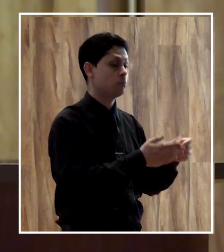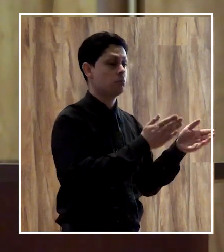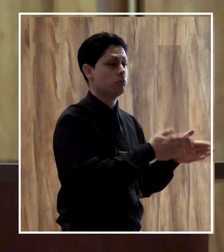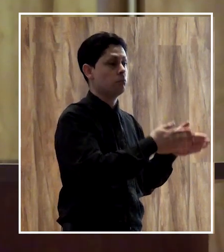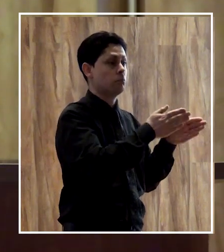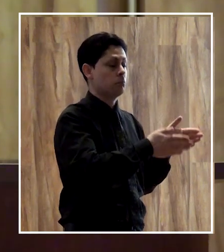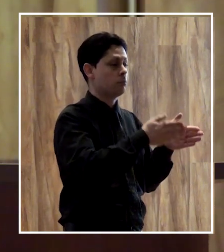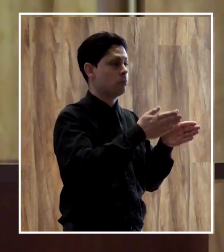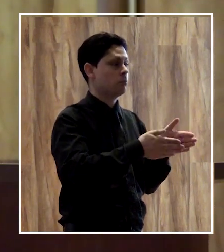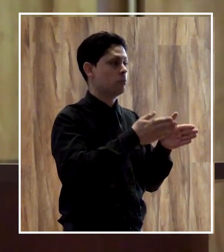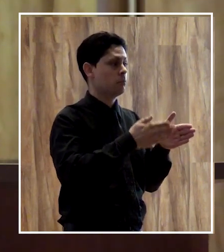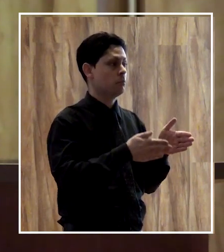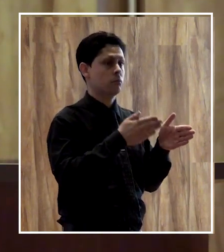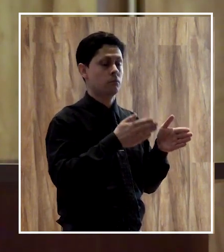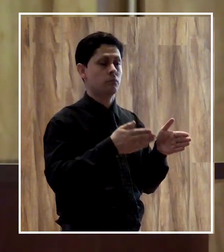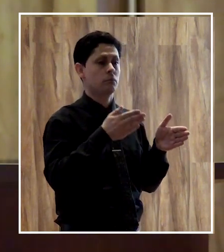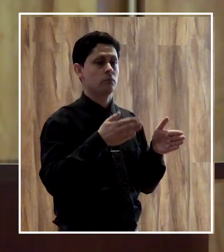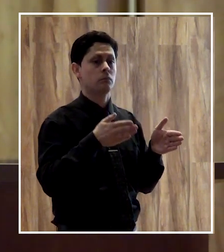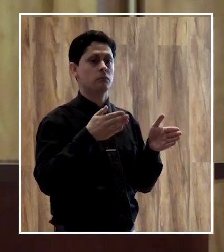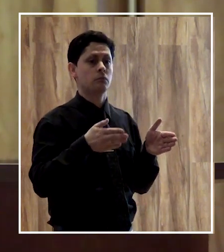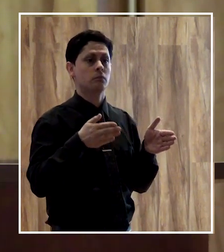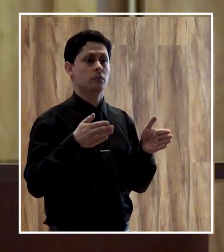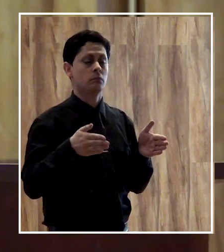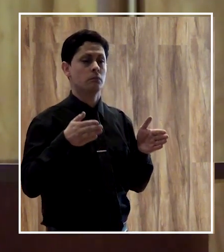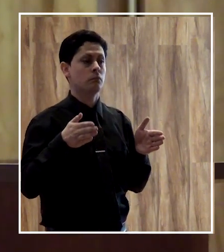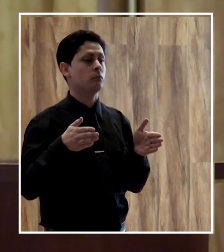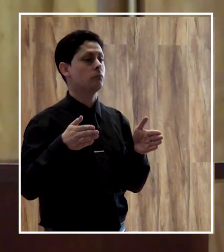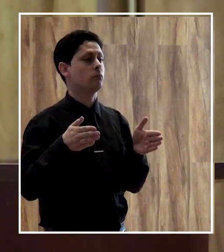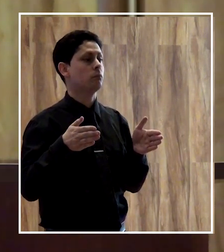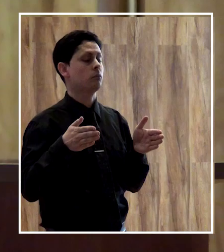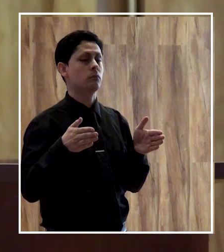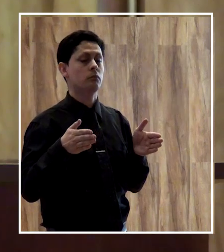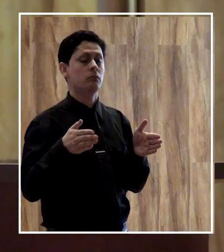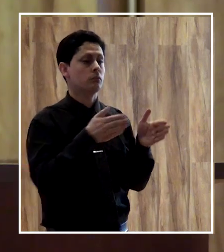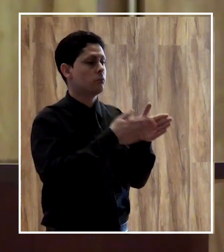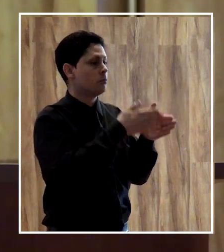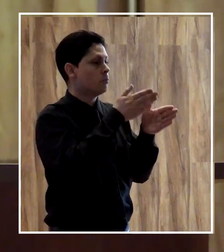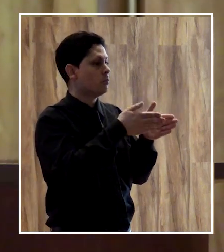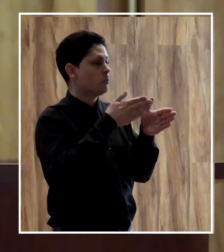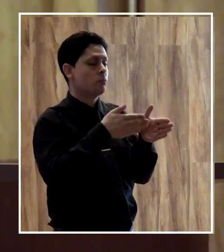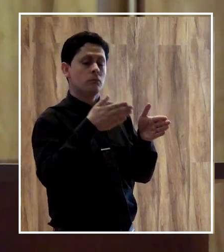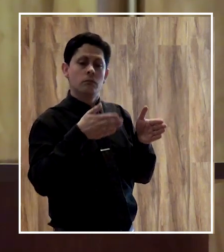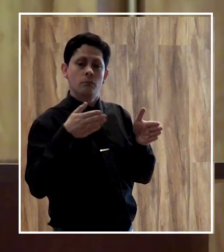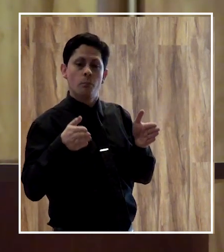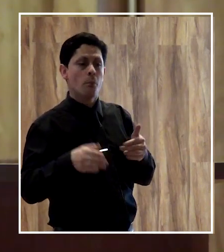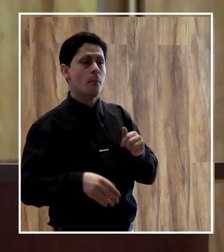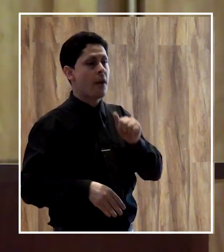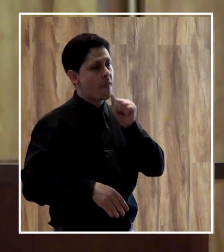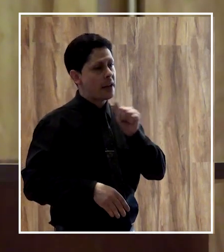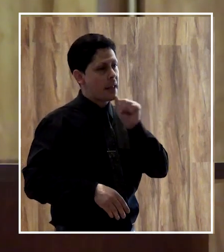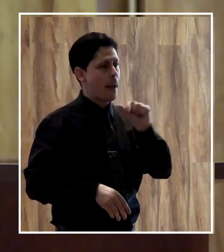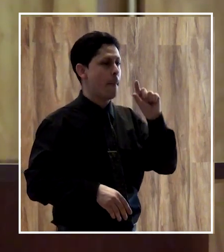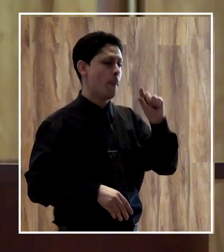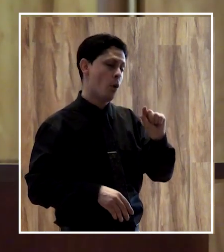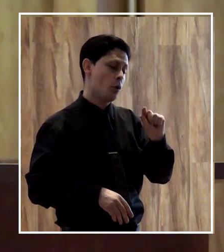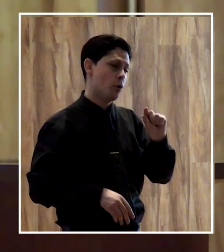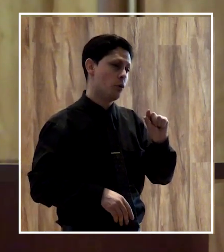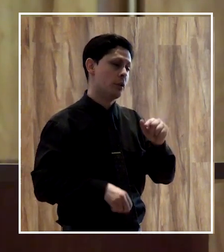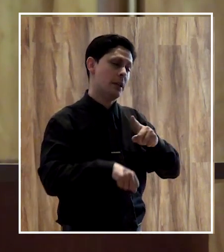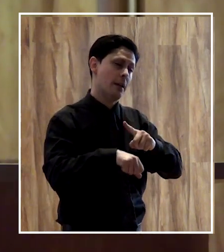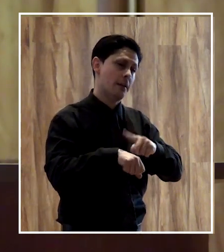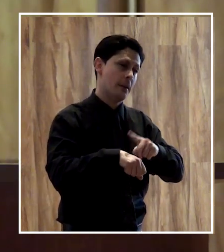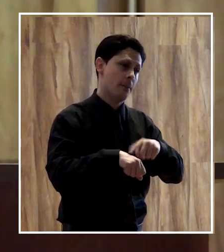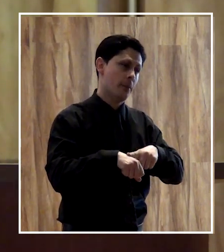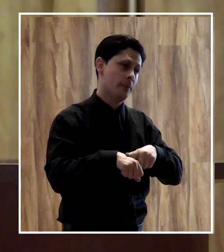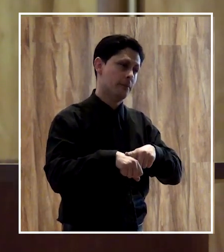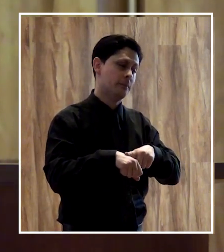sistemática y bien suficientemente publicitada, pero lo he hecho. Me queda poco tiempo ya,